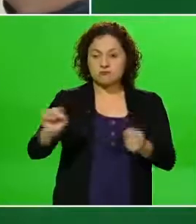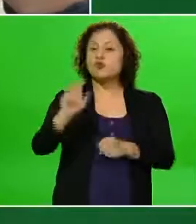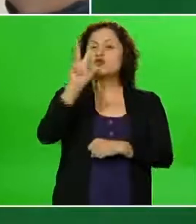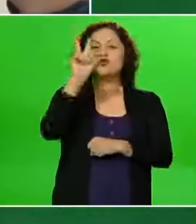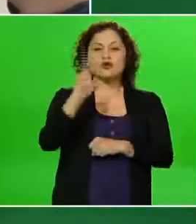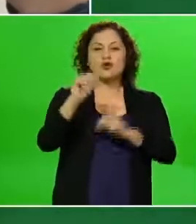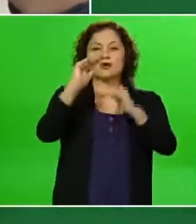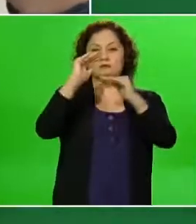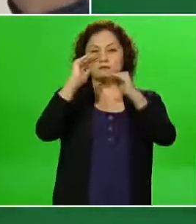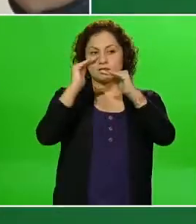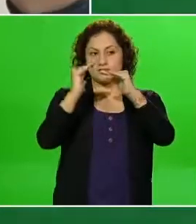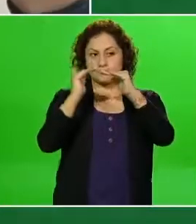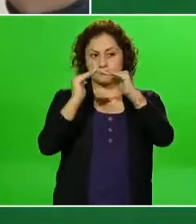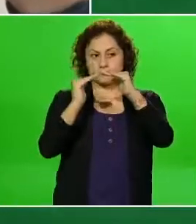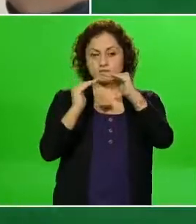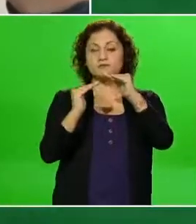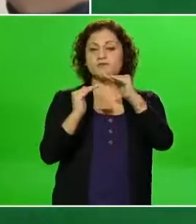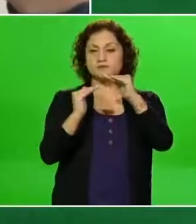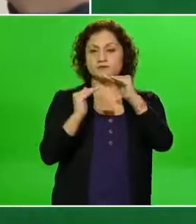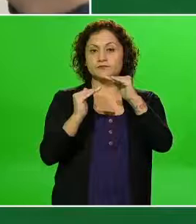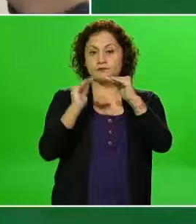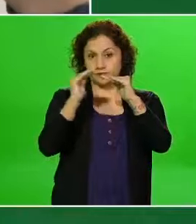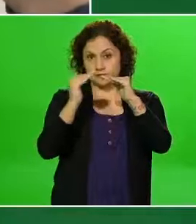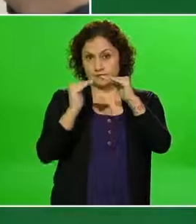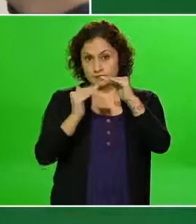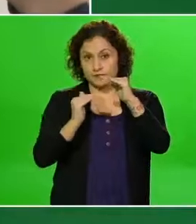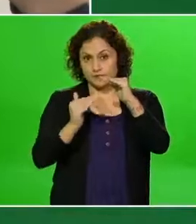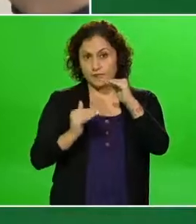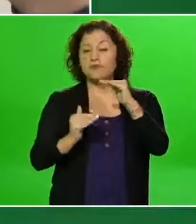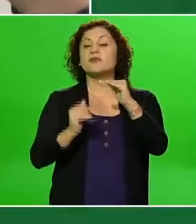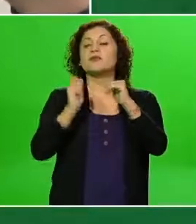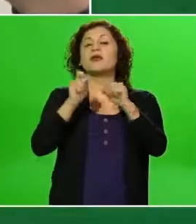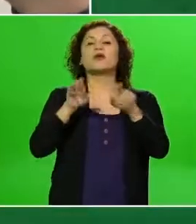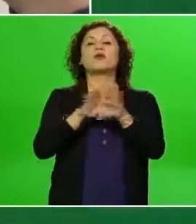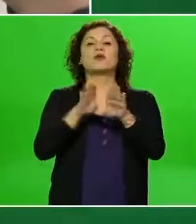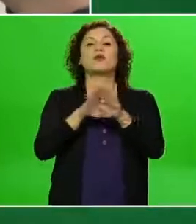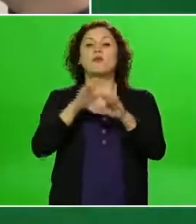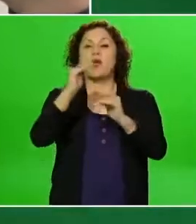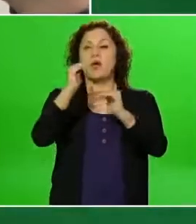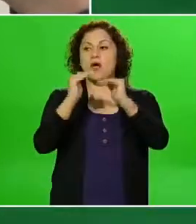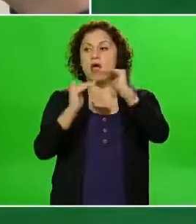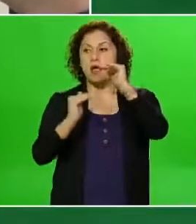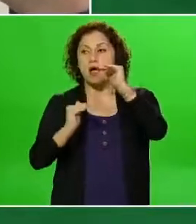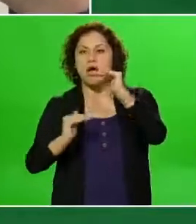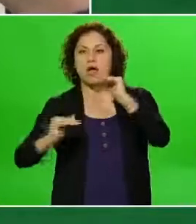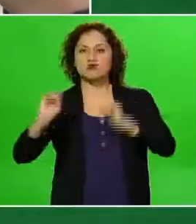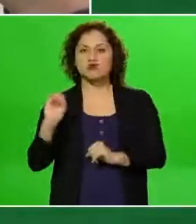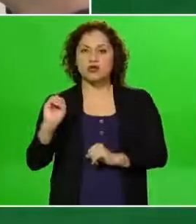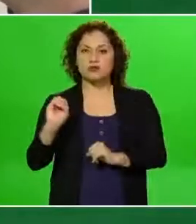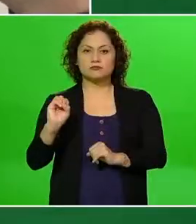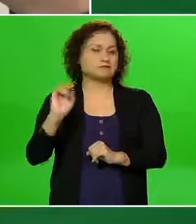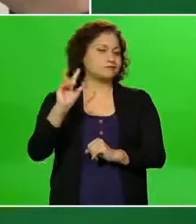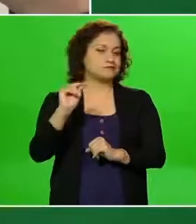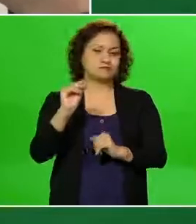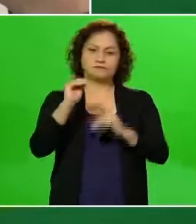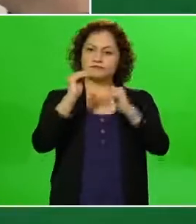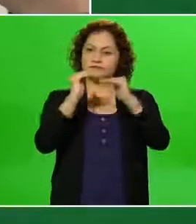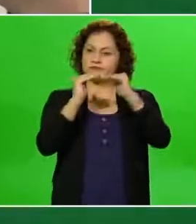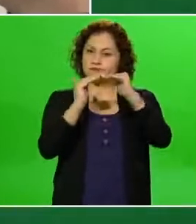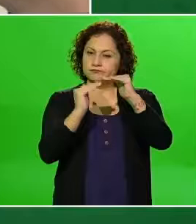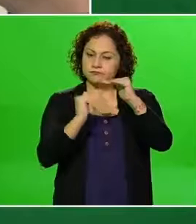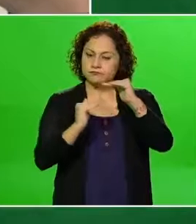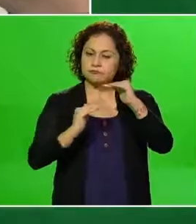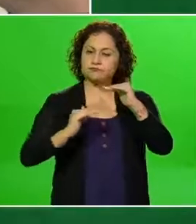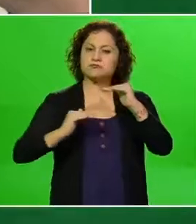mantiene una tendencia o un comportamiento que llega al cero. Siempre vamos a tener o vamos a llegar a tener